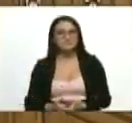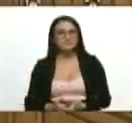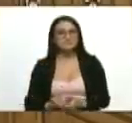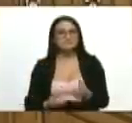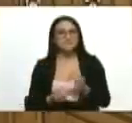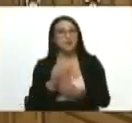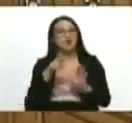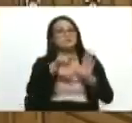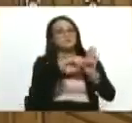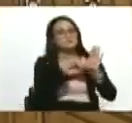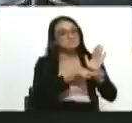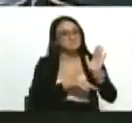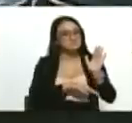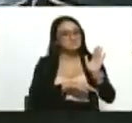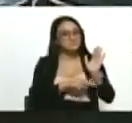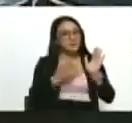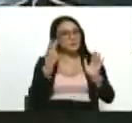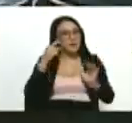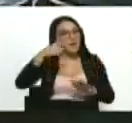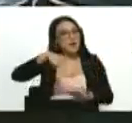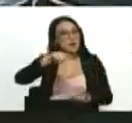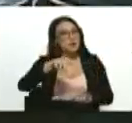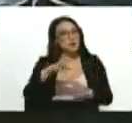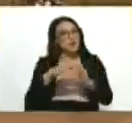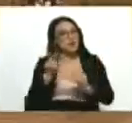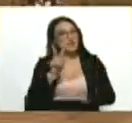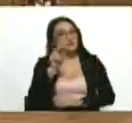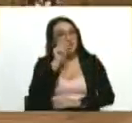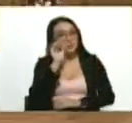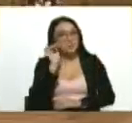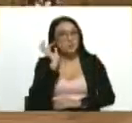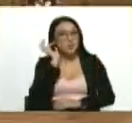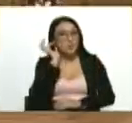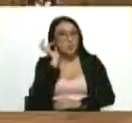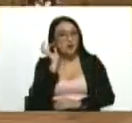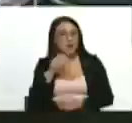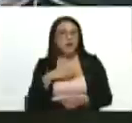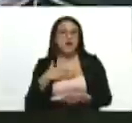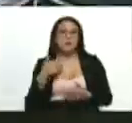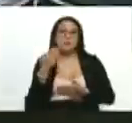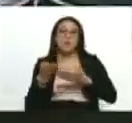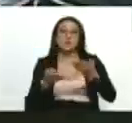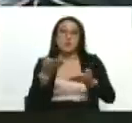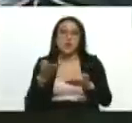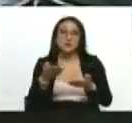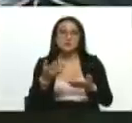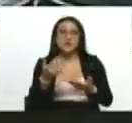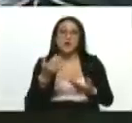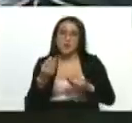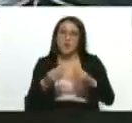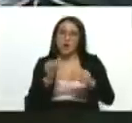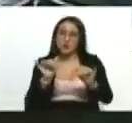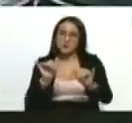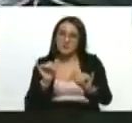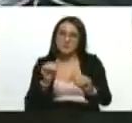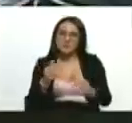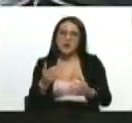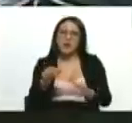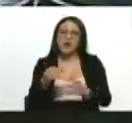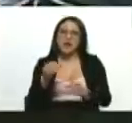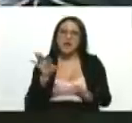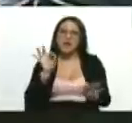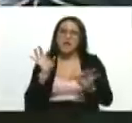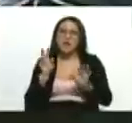las condiciones para que los venezolanos y las venezolanas que quieran postularse lo hagan para elegir el nuevo Consejo